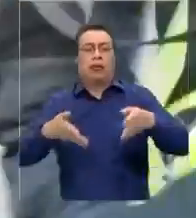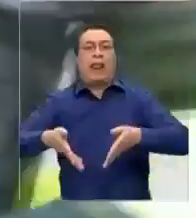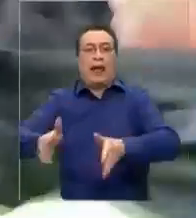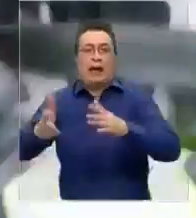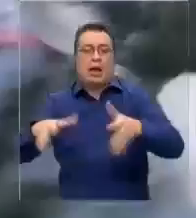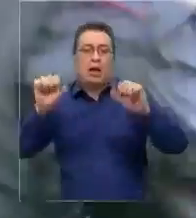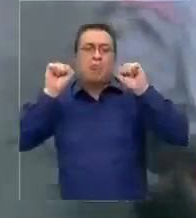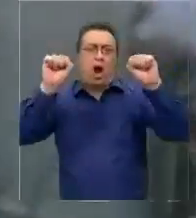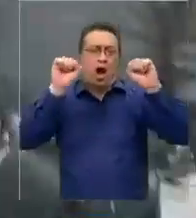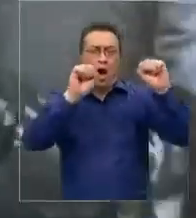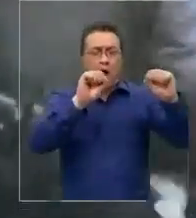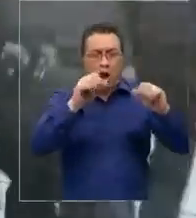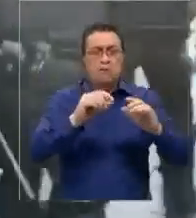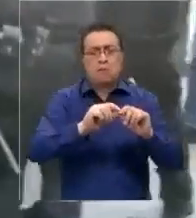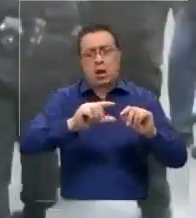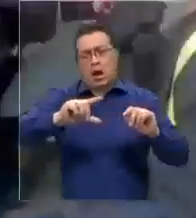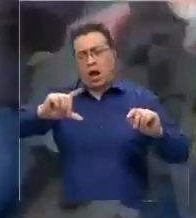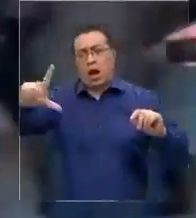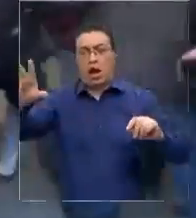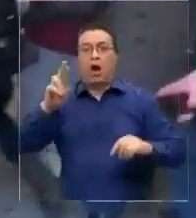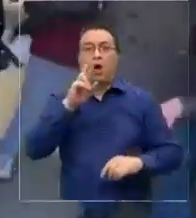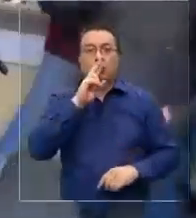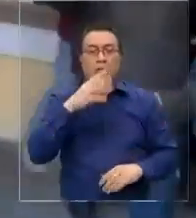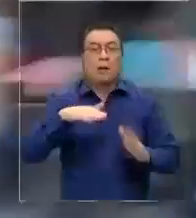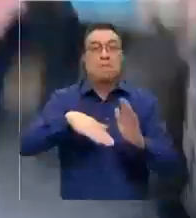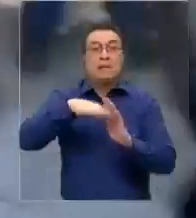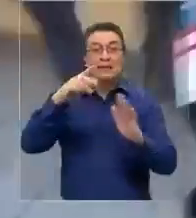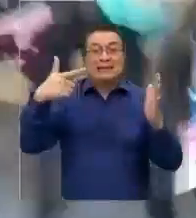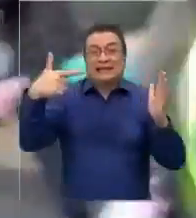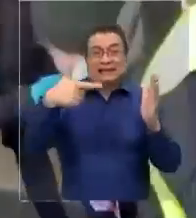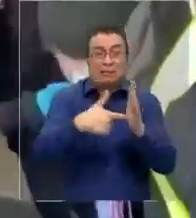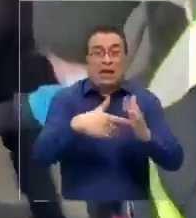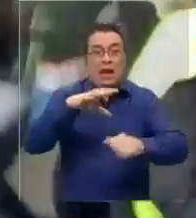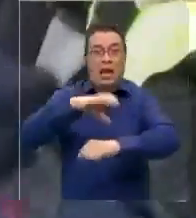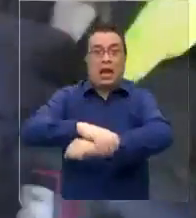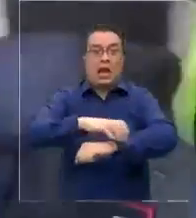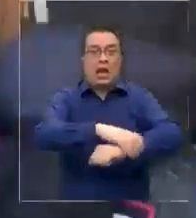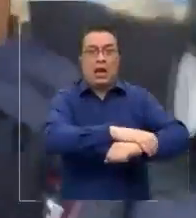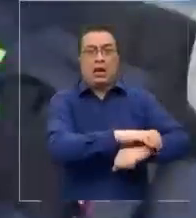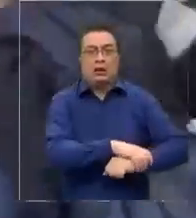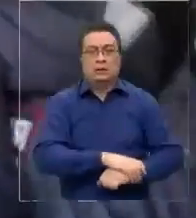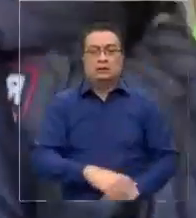que siguen creciendo en Rusia con ya más de 7.000 personas arrestadas en la represión.